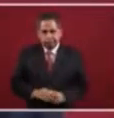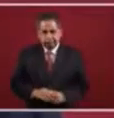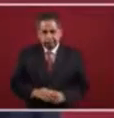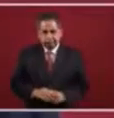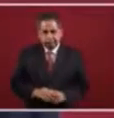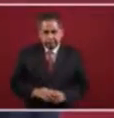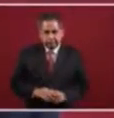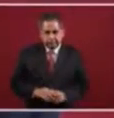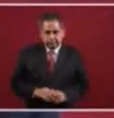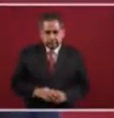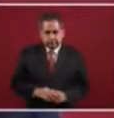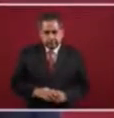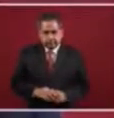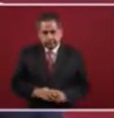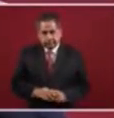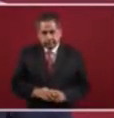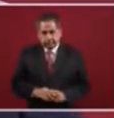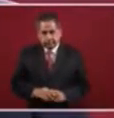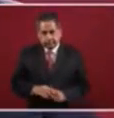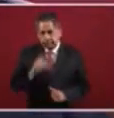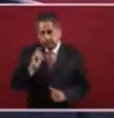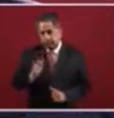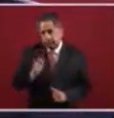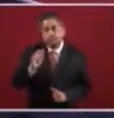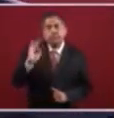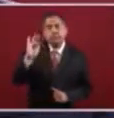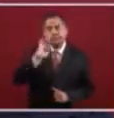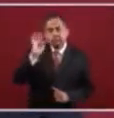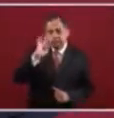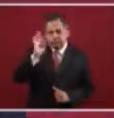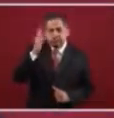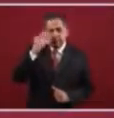Porque si hubiésemos llegado